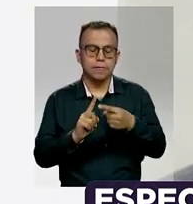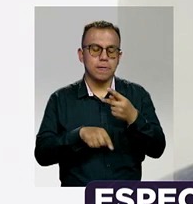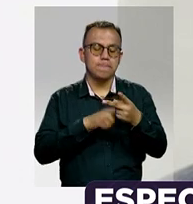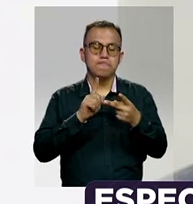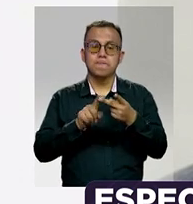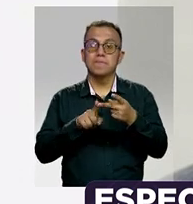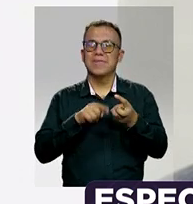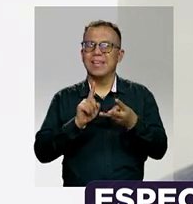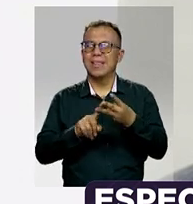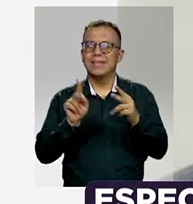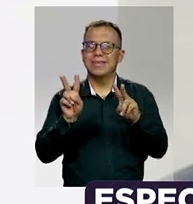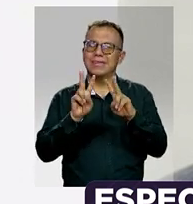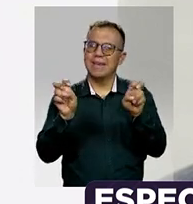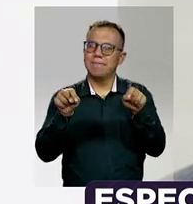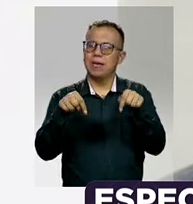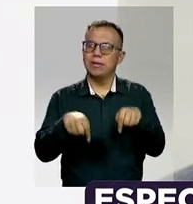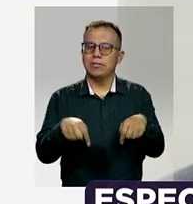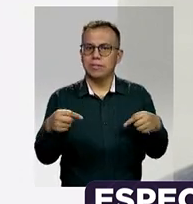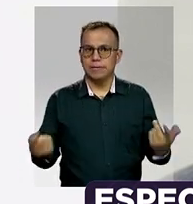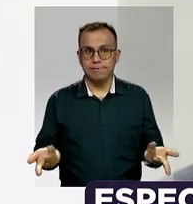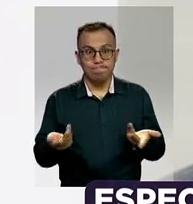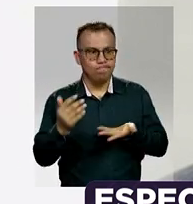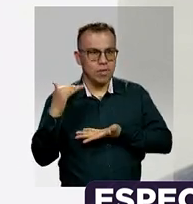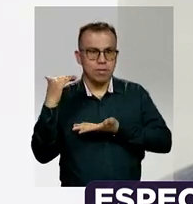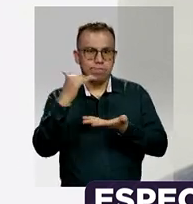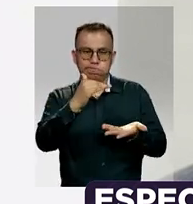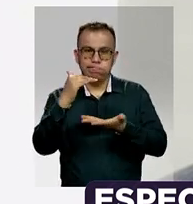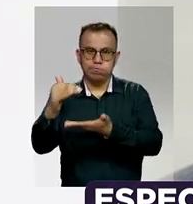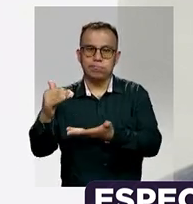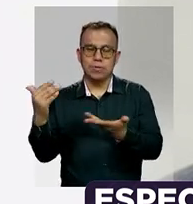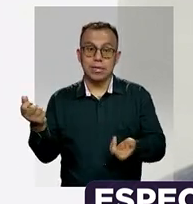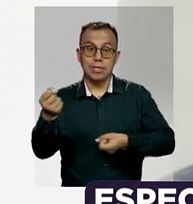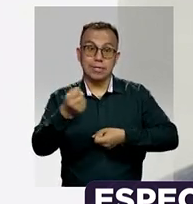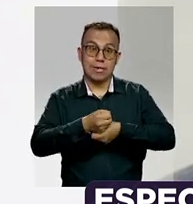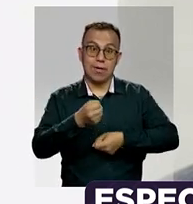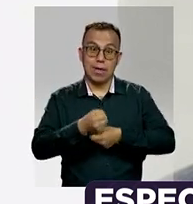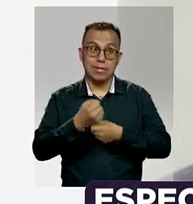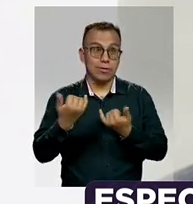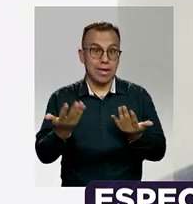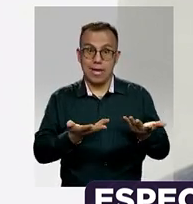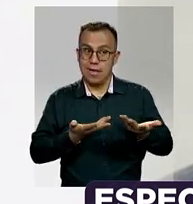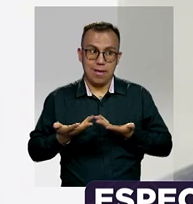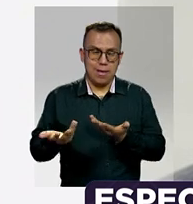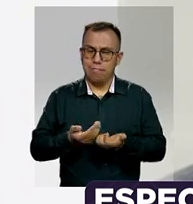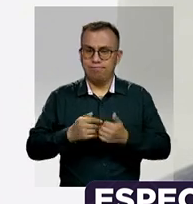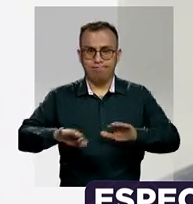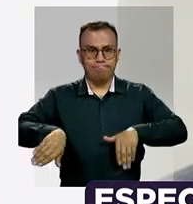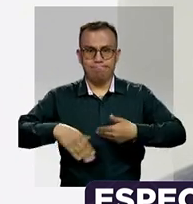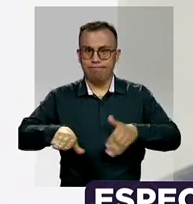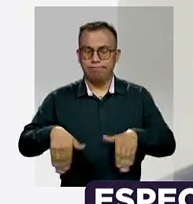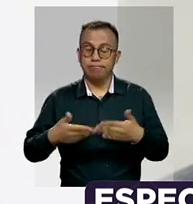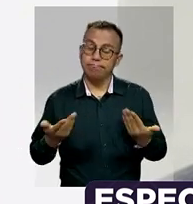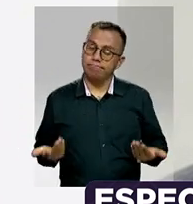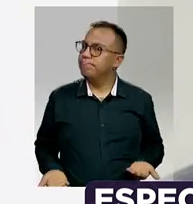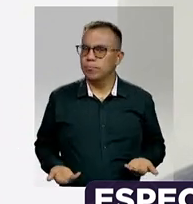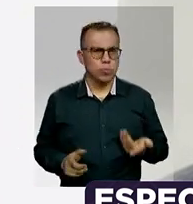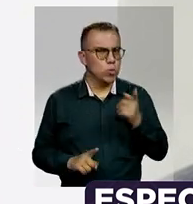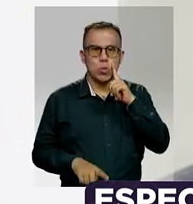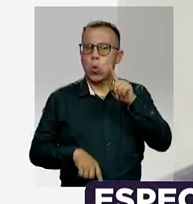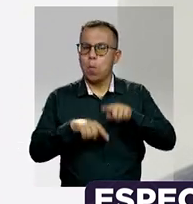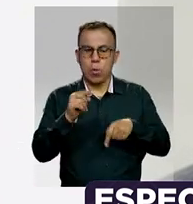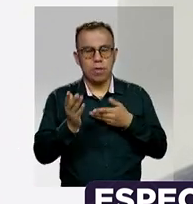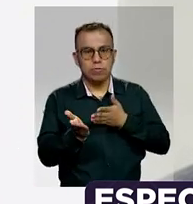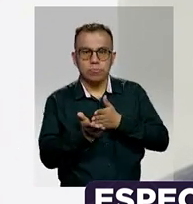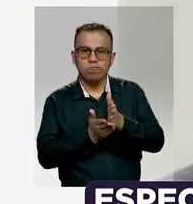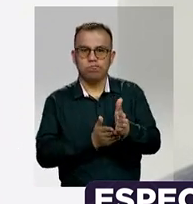también pues este tema de los insumos y qué decir del desempleo que se está creando adicionalmente. Entonces así no podemos salir